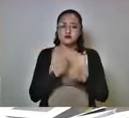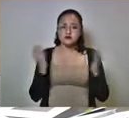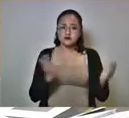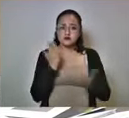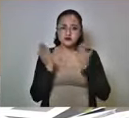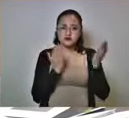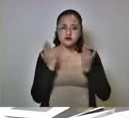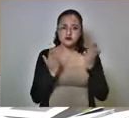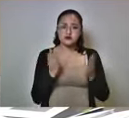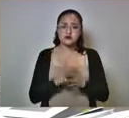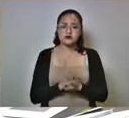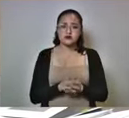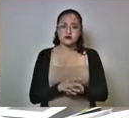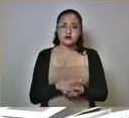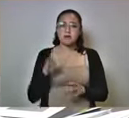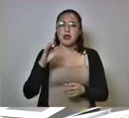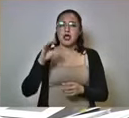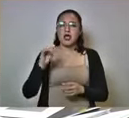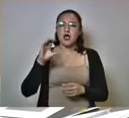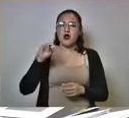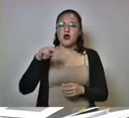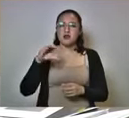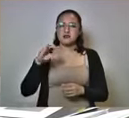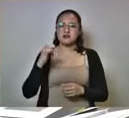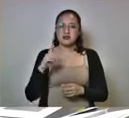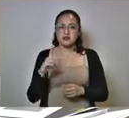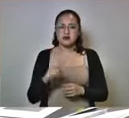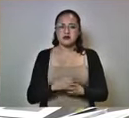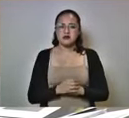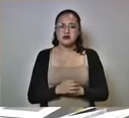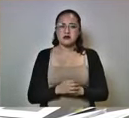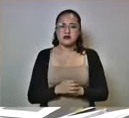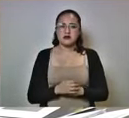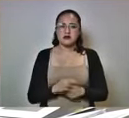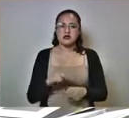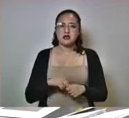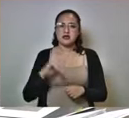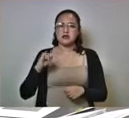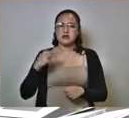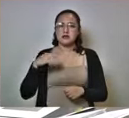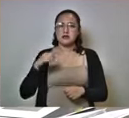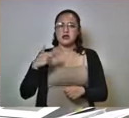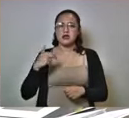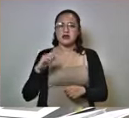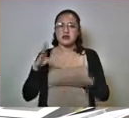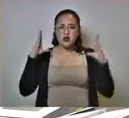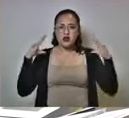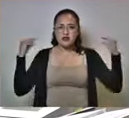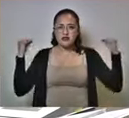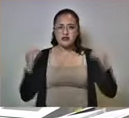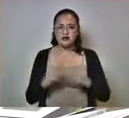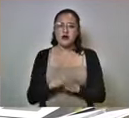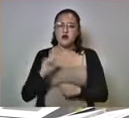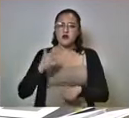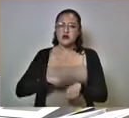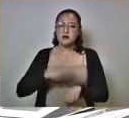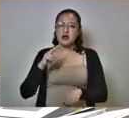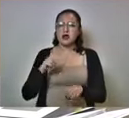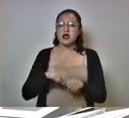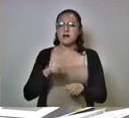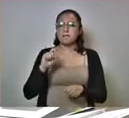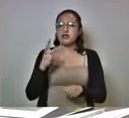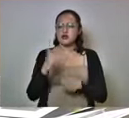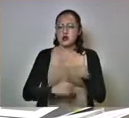estudiante becado de CONACYT también, en Nijmegen, Holanda. Y otro más de